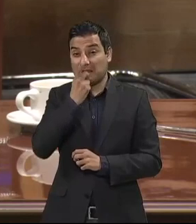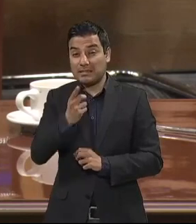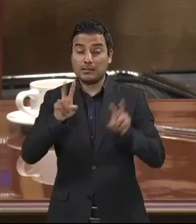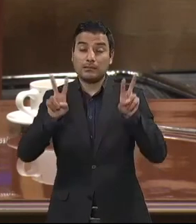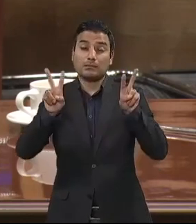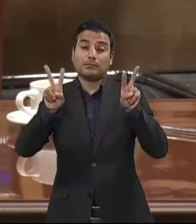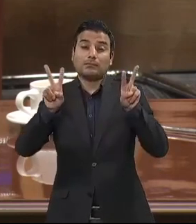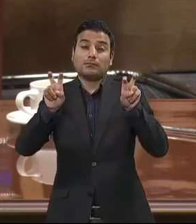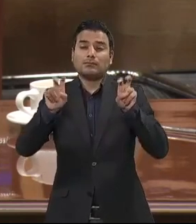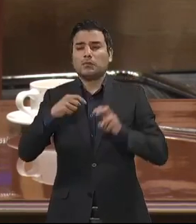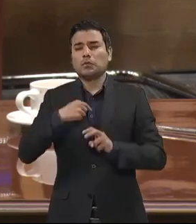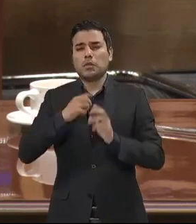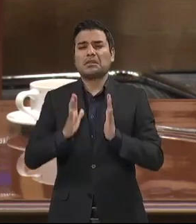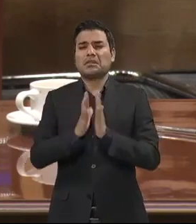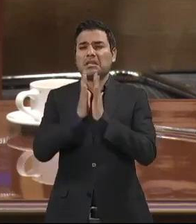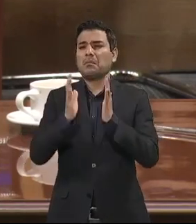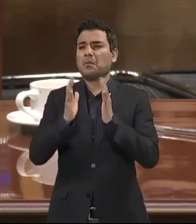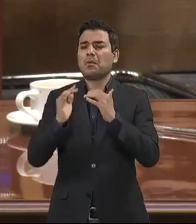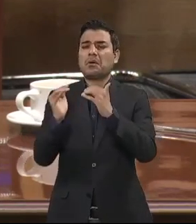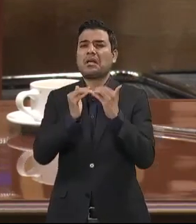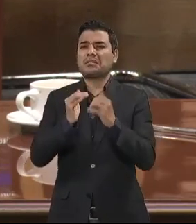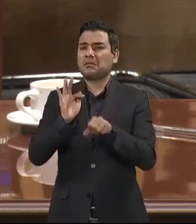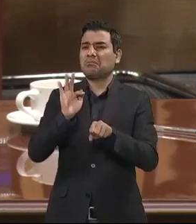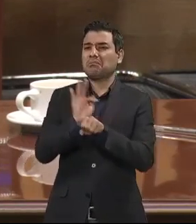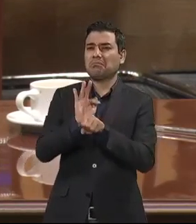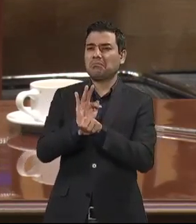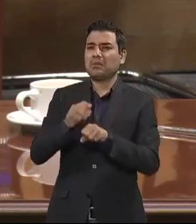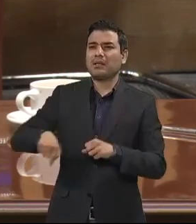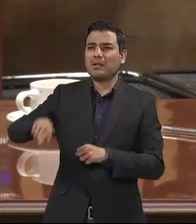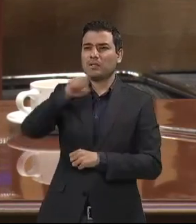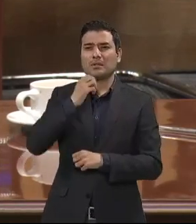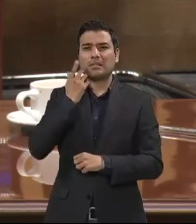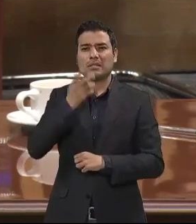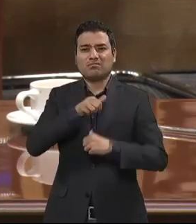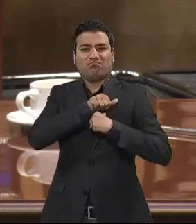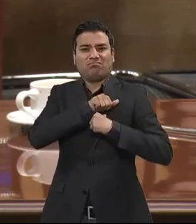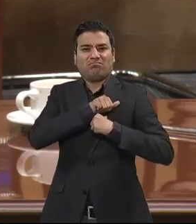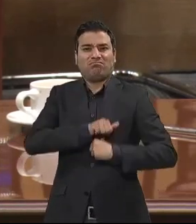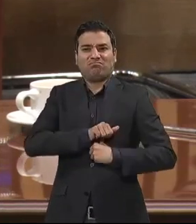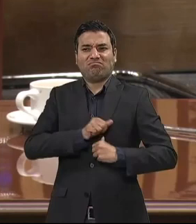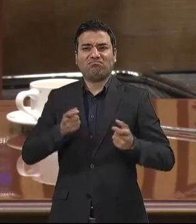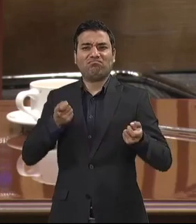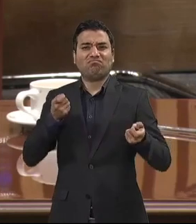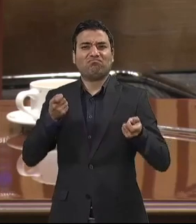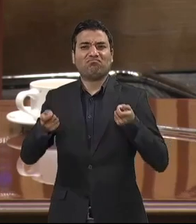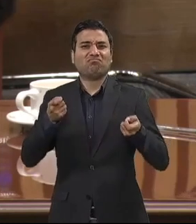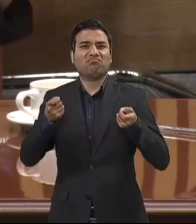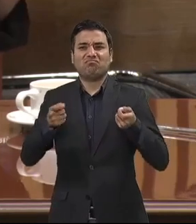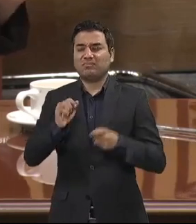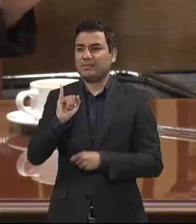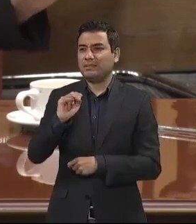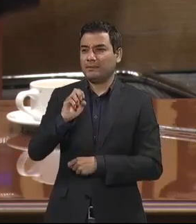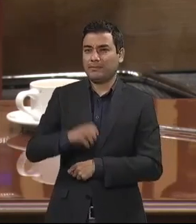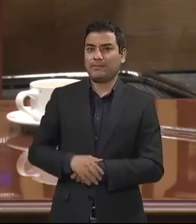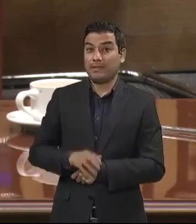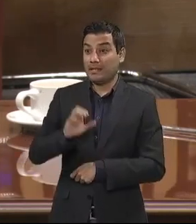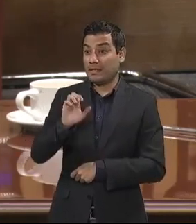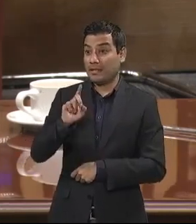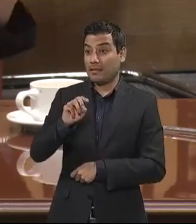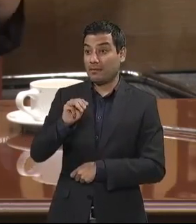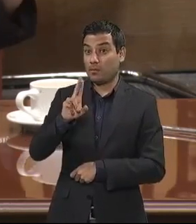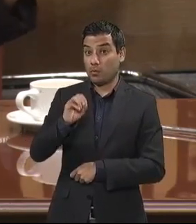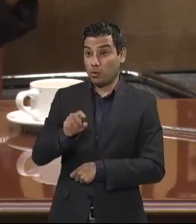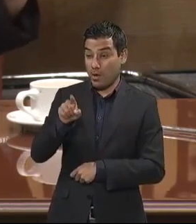tuercen nuevamente la ley para perpetuarse en el control de las arcas del INE. Edmundo Jacobo está